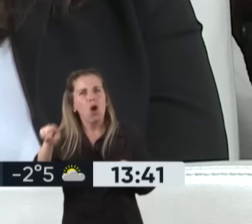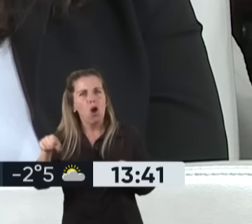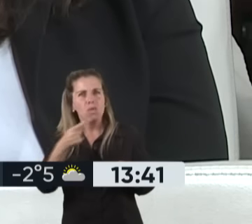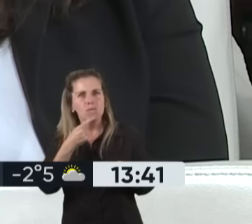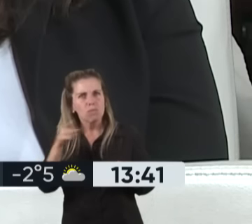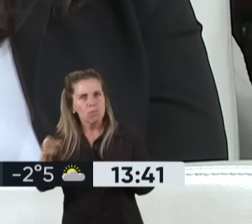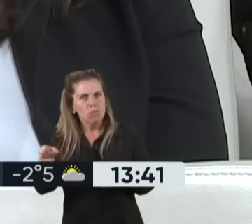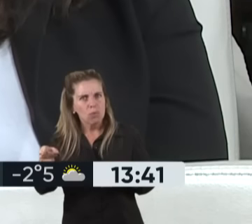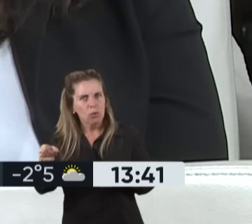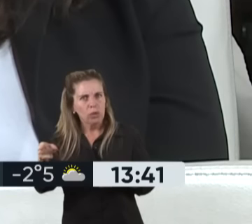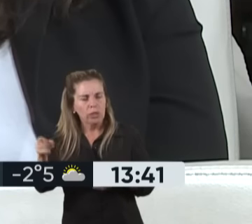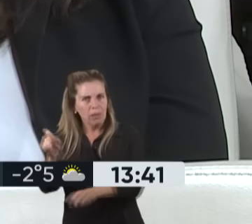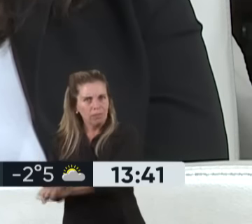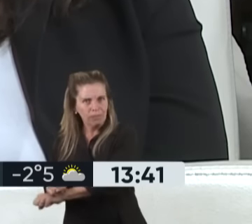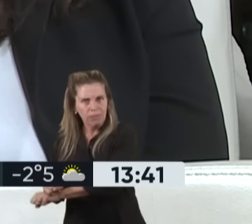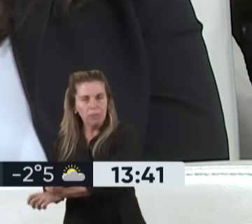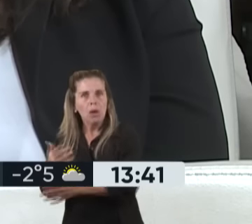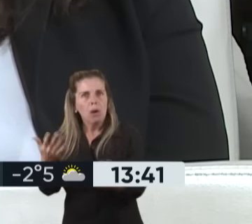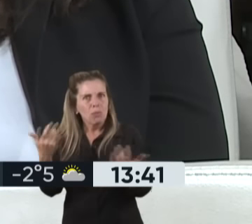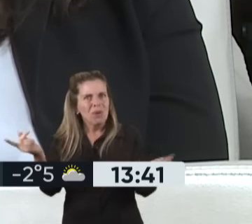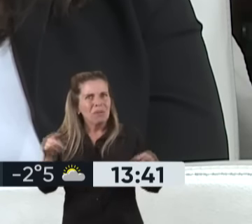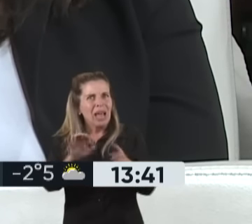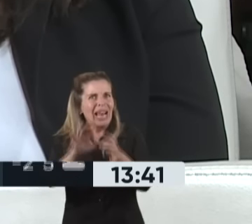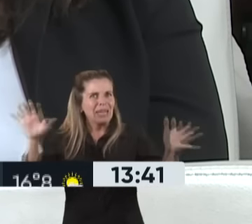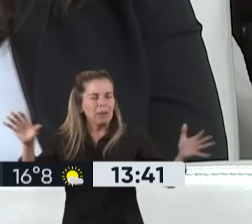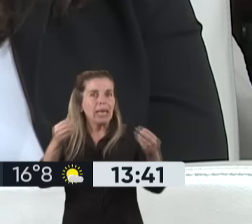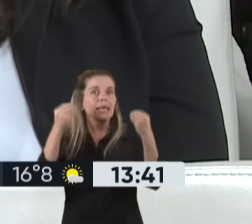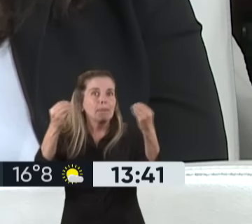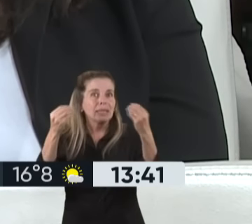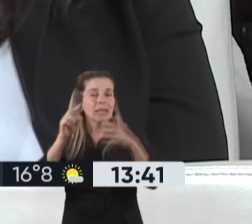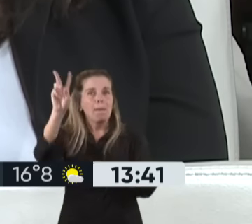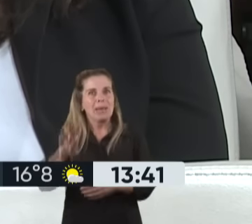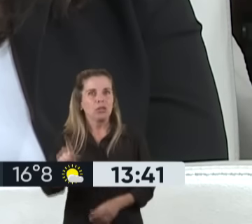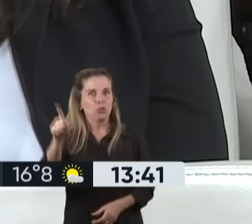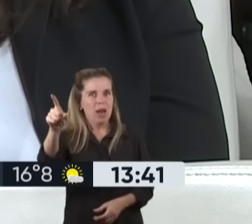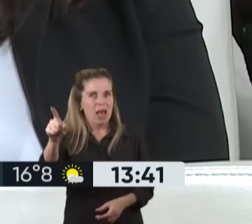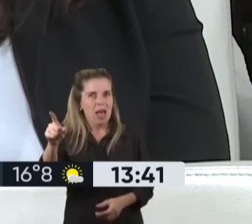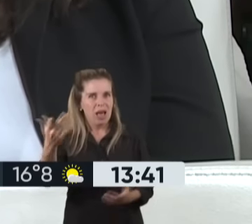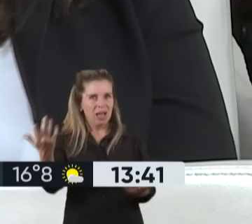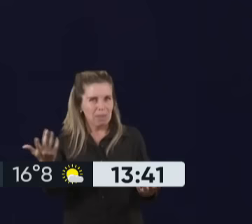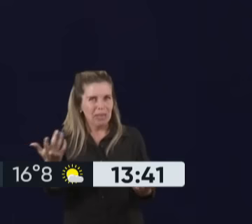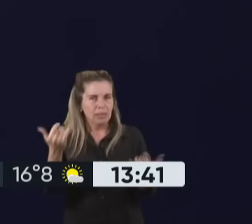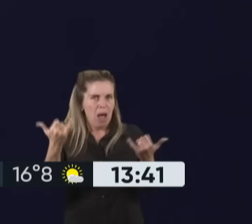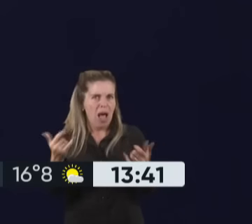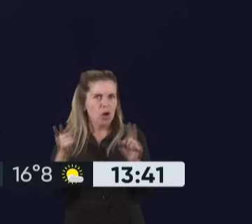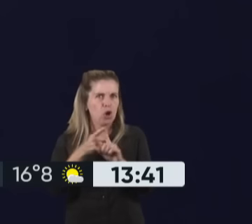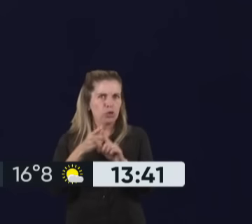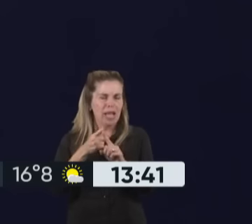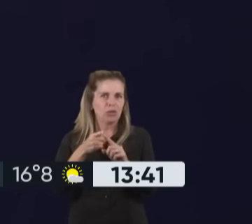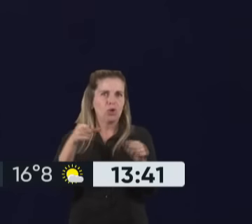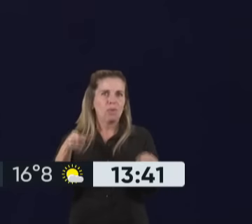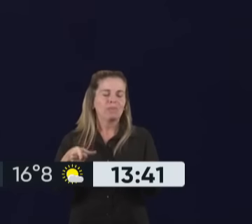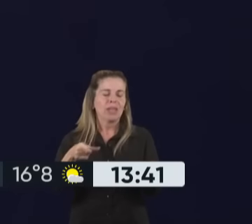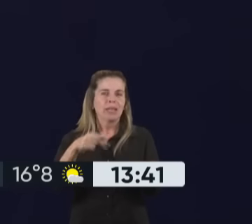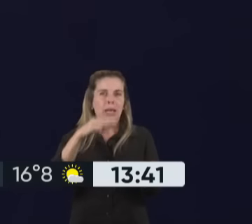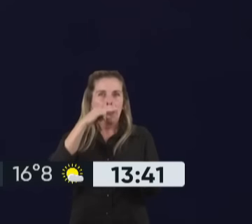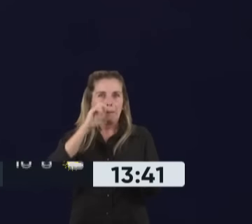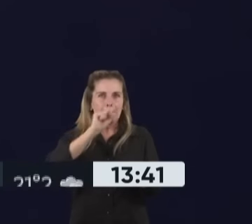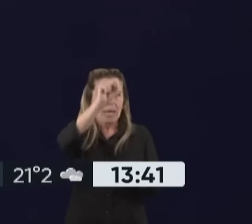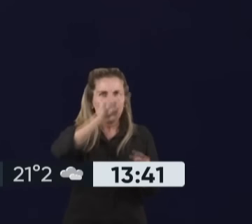pueda lograr la libertad a partir de las negociaciones que hay entre Maduro y Trump? ¿Confían en que se puede lograr eso? Gracias. Bueno, en primer